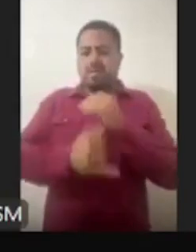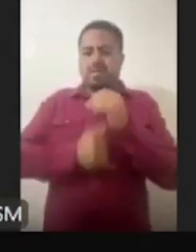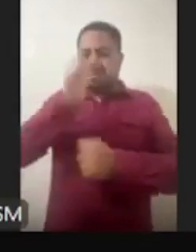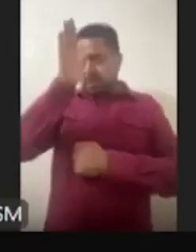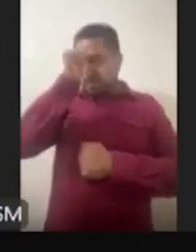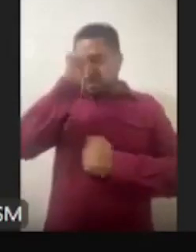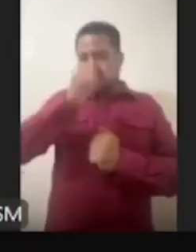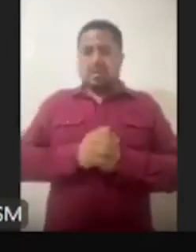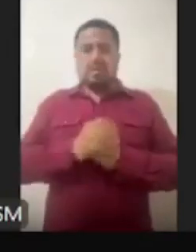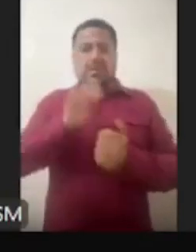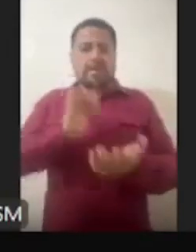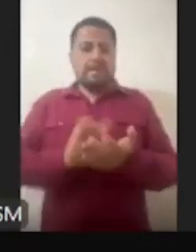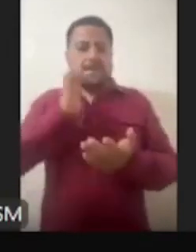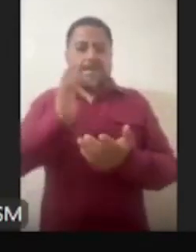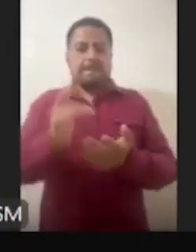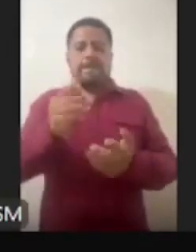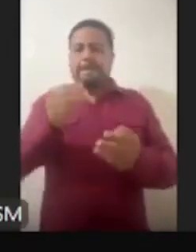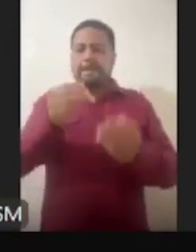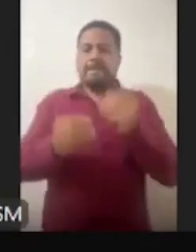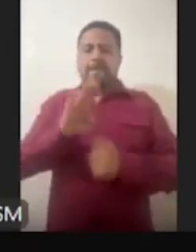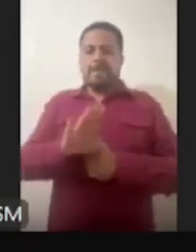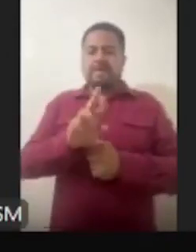Gracias, magistrada Hilda Rosa Delgado Brito.